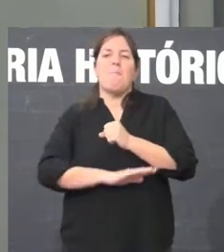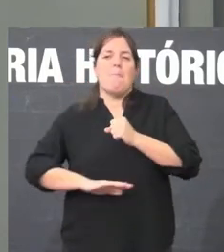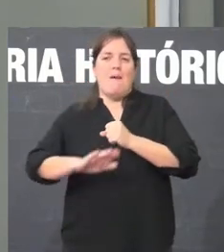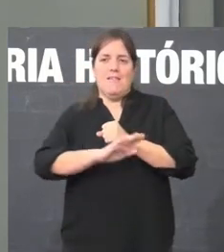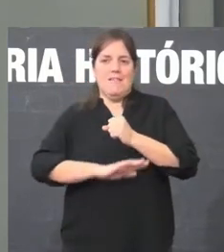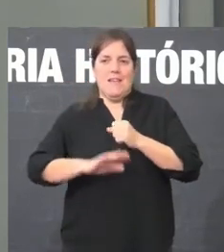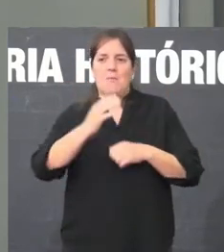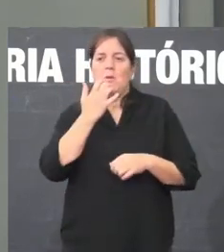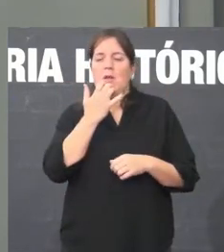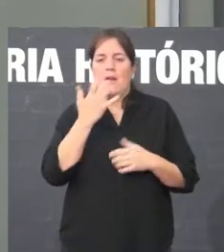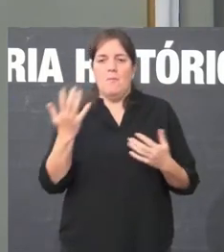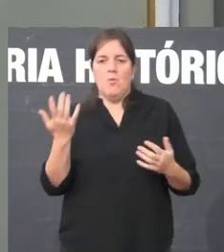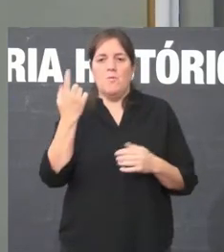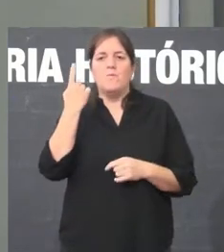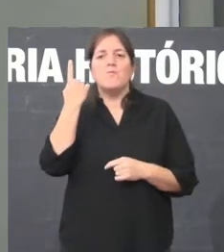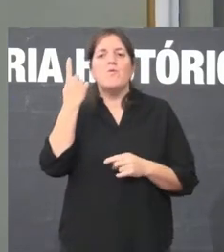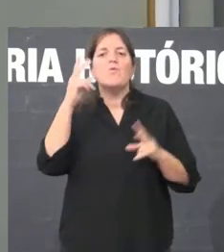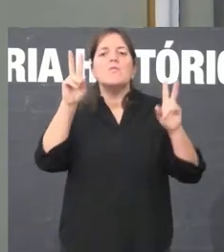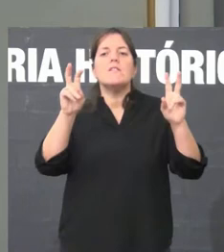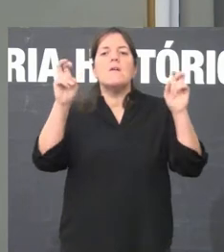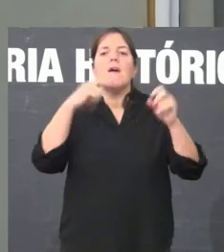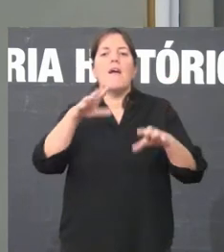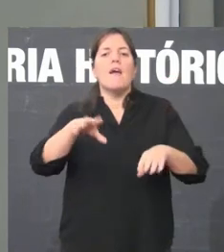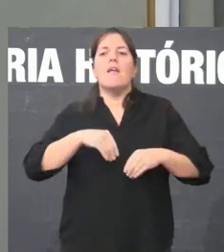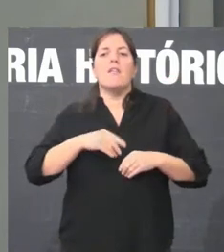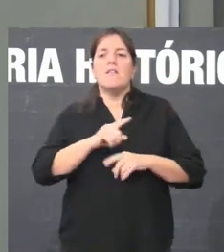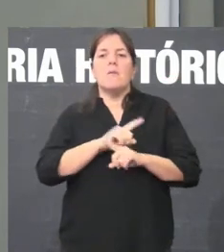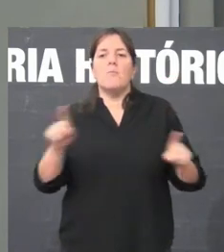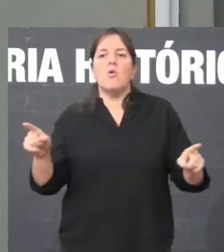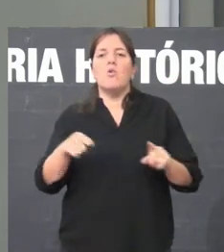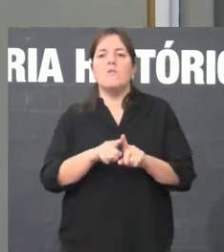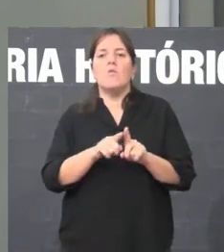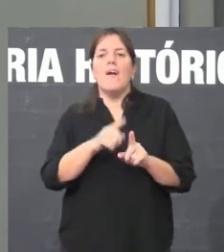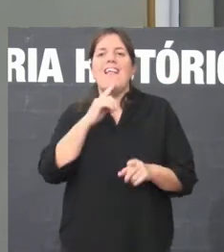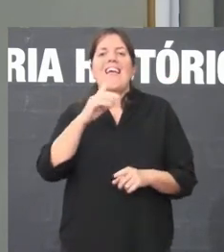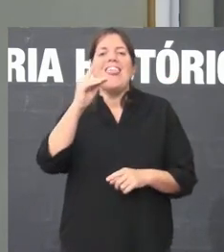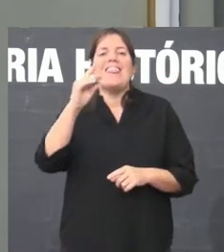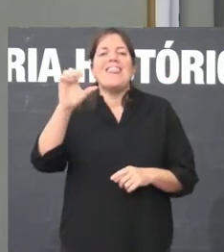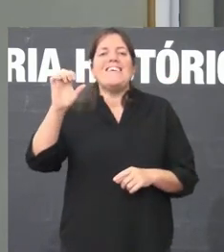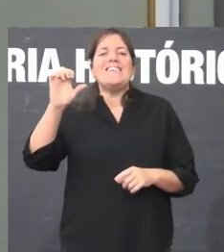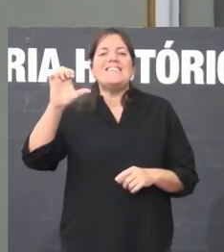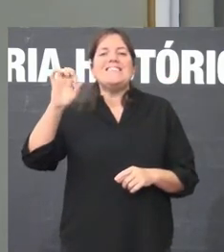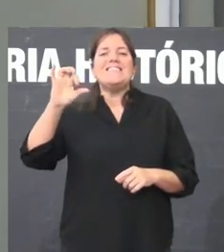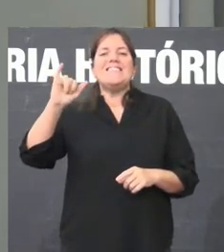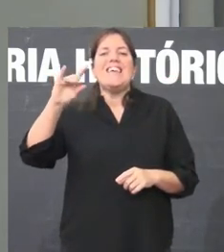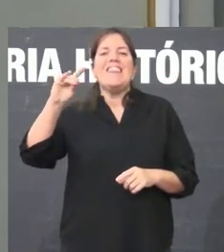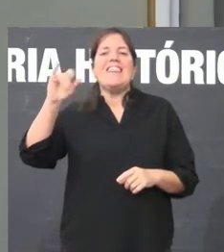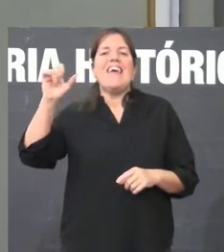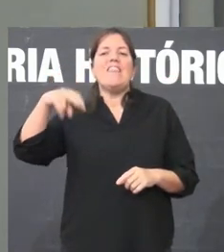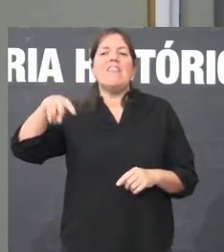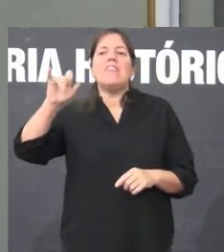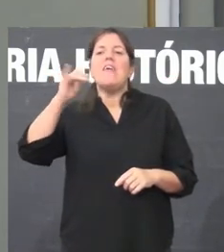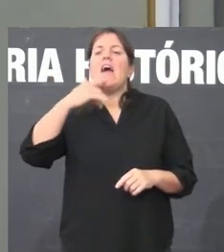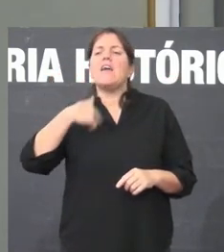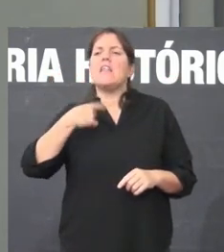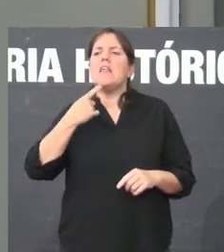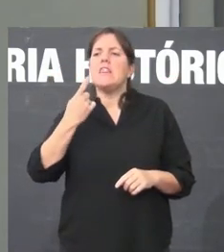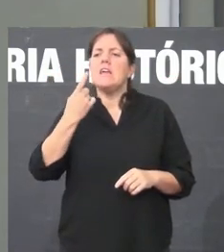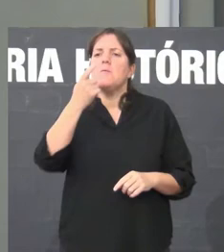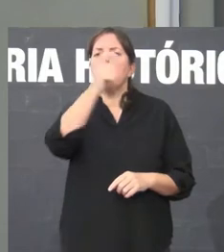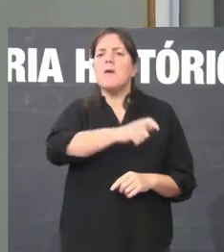cousas, por exemplo, que non está admitida é a disidencia. É dicir, os cataláns non